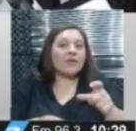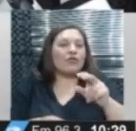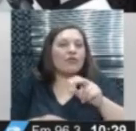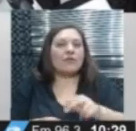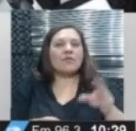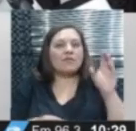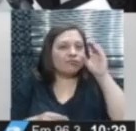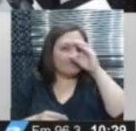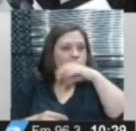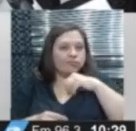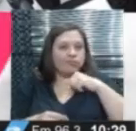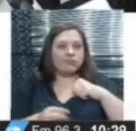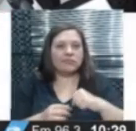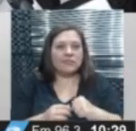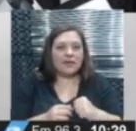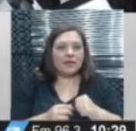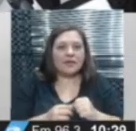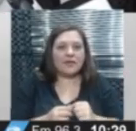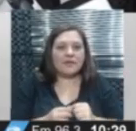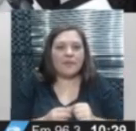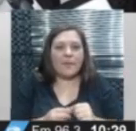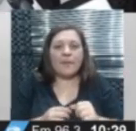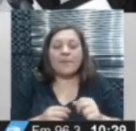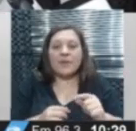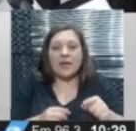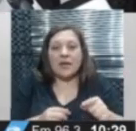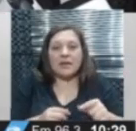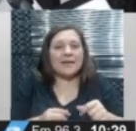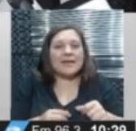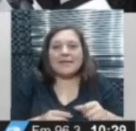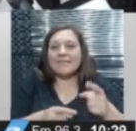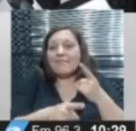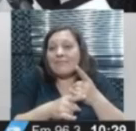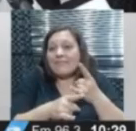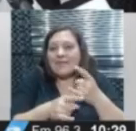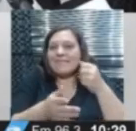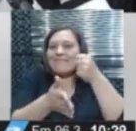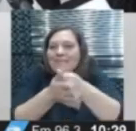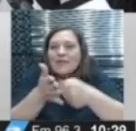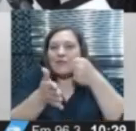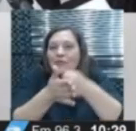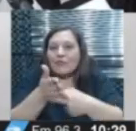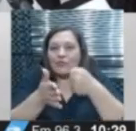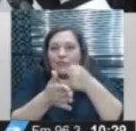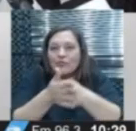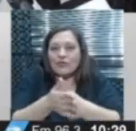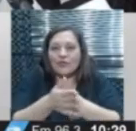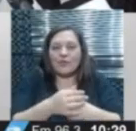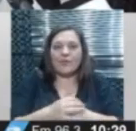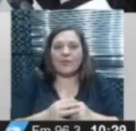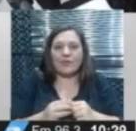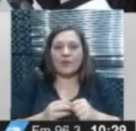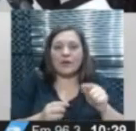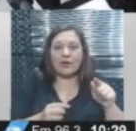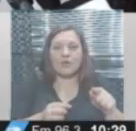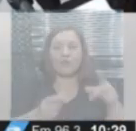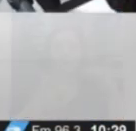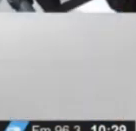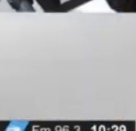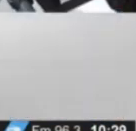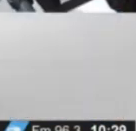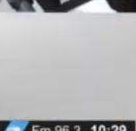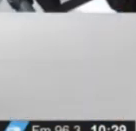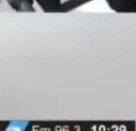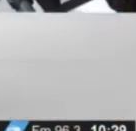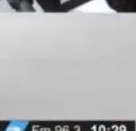contra el que era en ese momento su esposa su esposa e su separación fue principalmente política por ideas